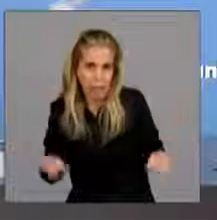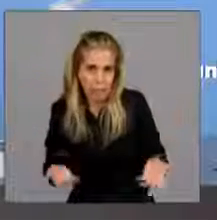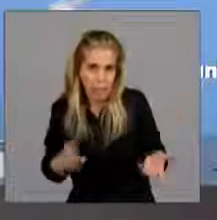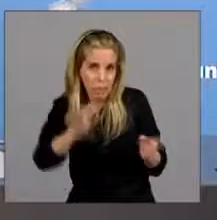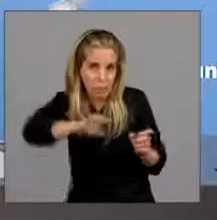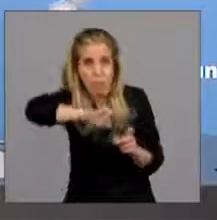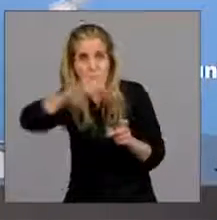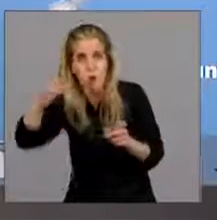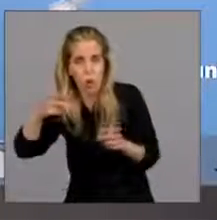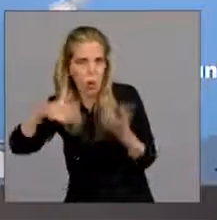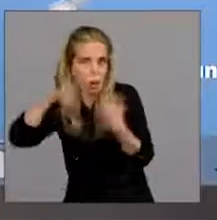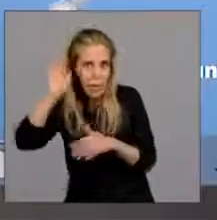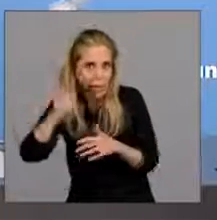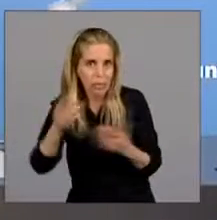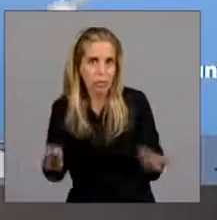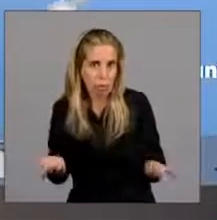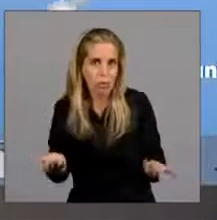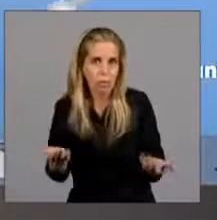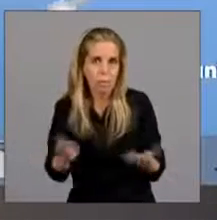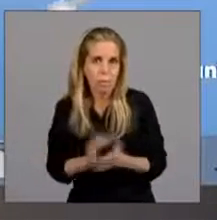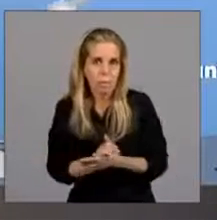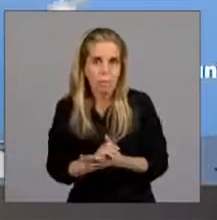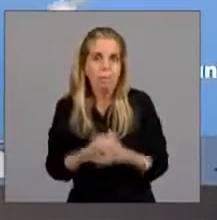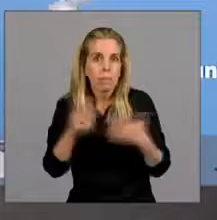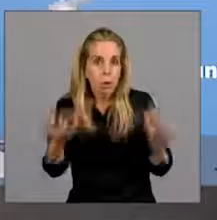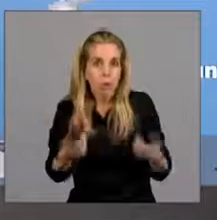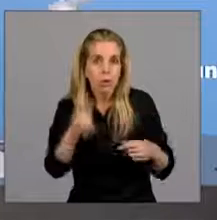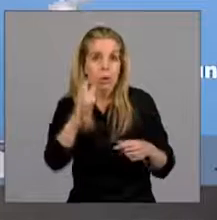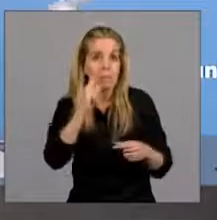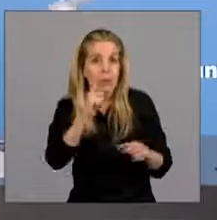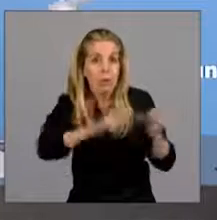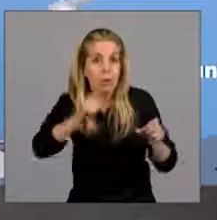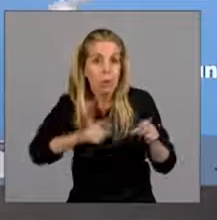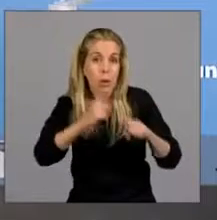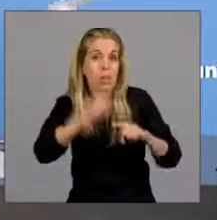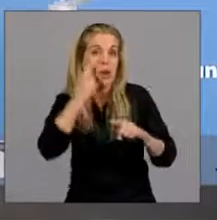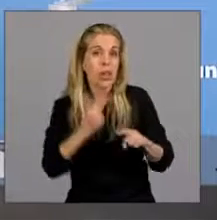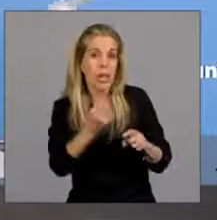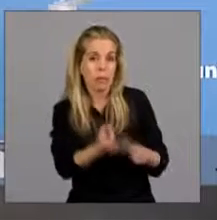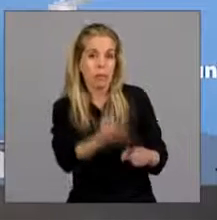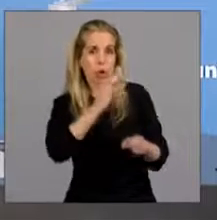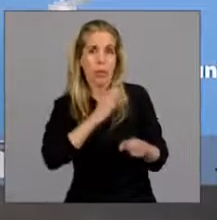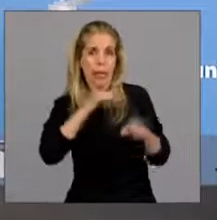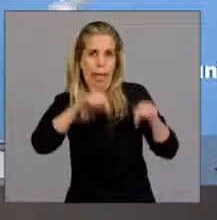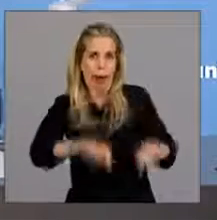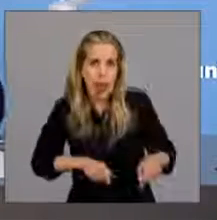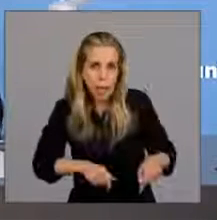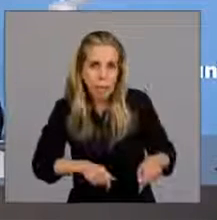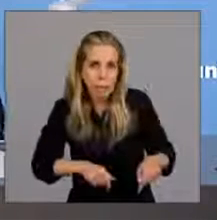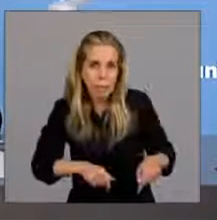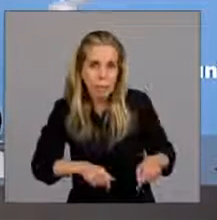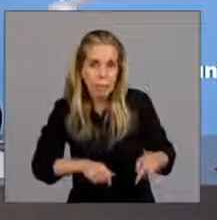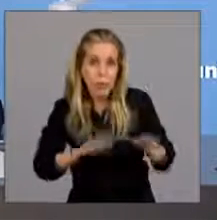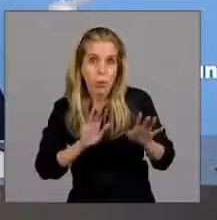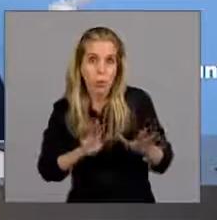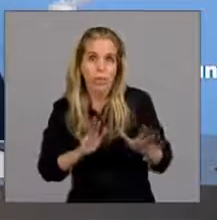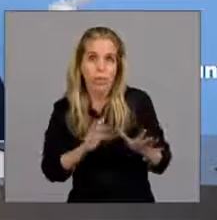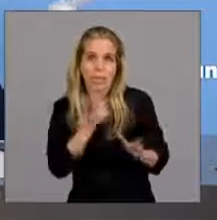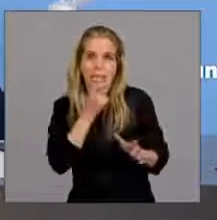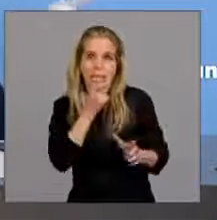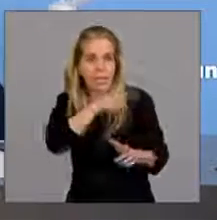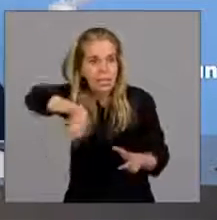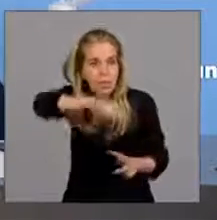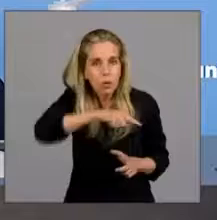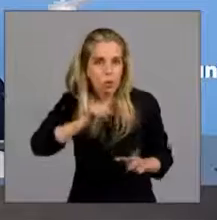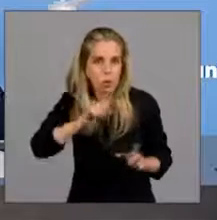doble. Y hoy tenemos 1.000 casos diarios. Y entonces, si nosotros no